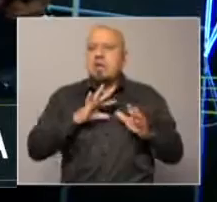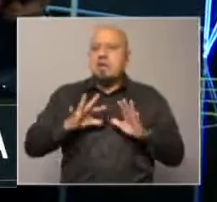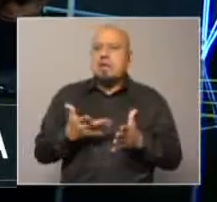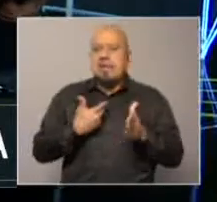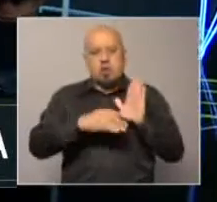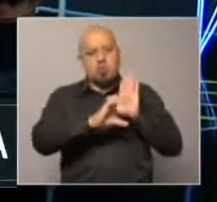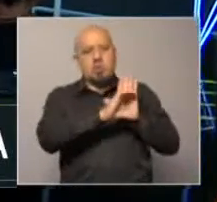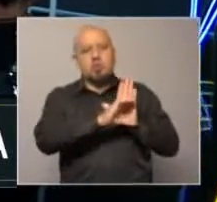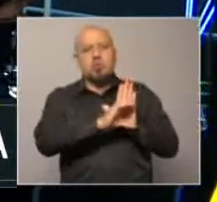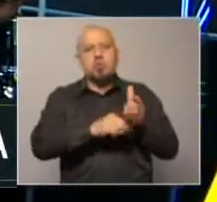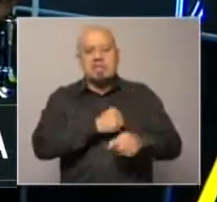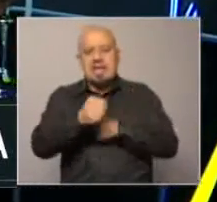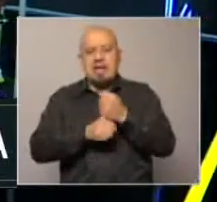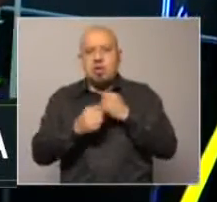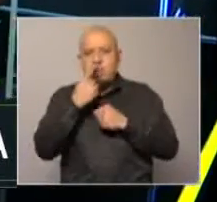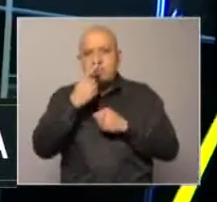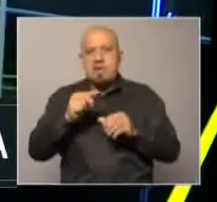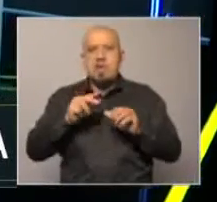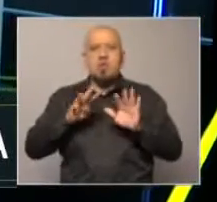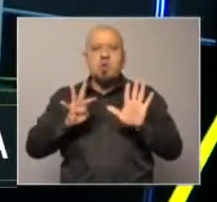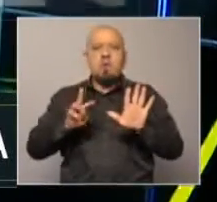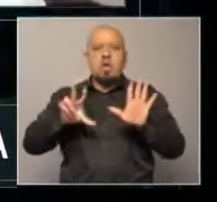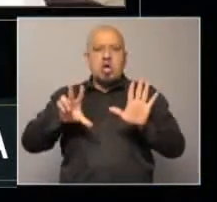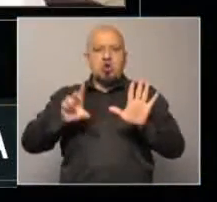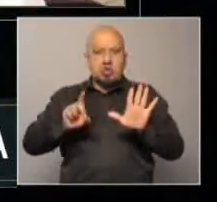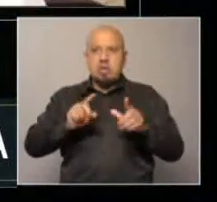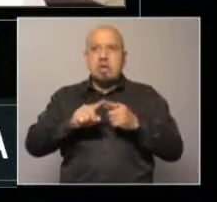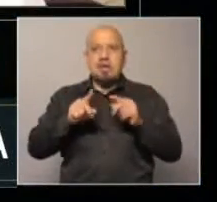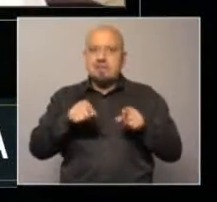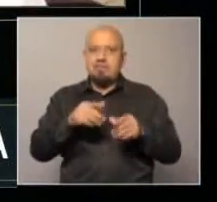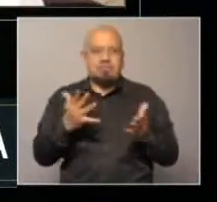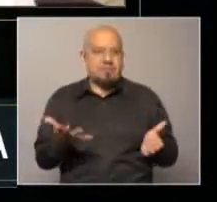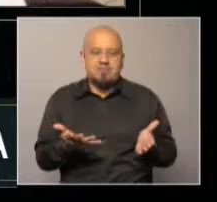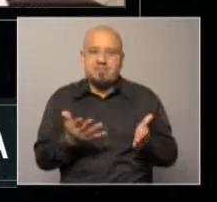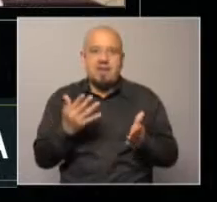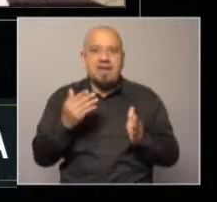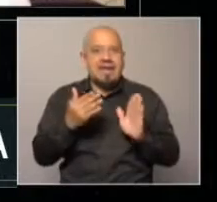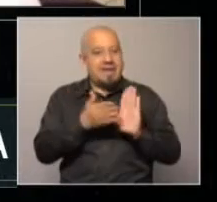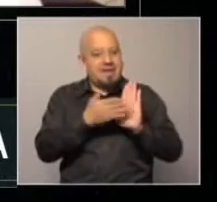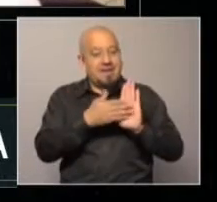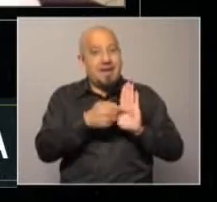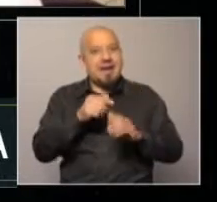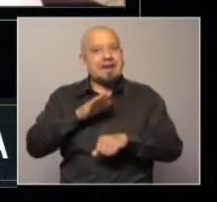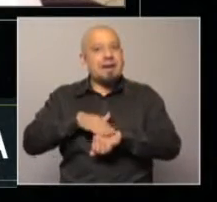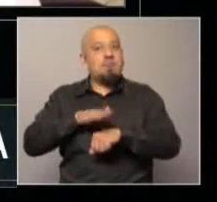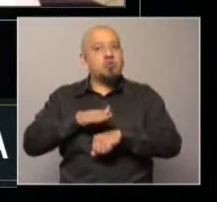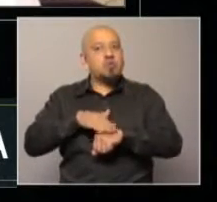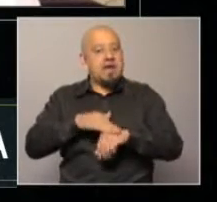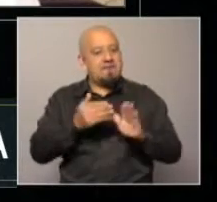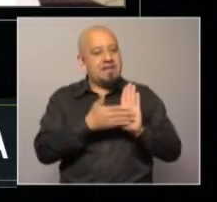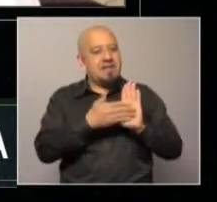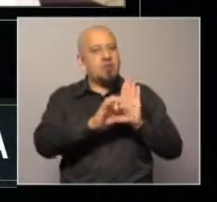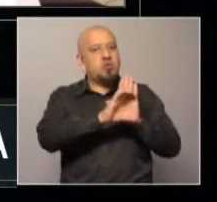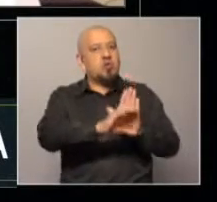de 1980 es como la madre de las desigualdades en Chile. Porque aunque no haya privatizado